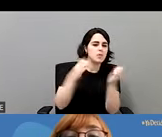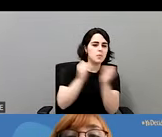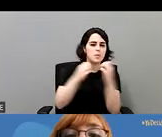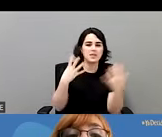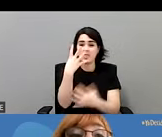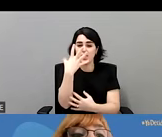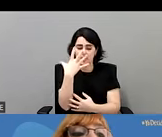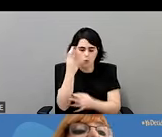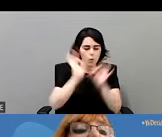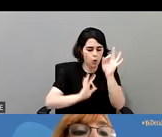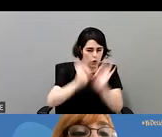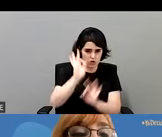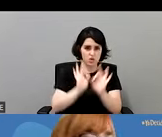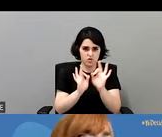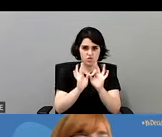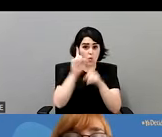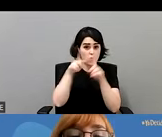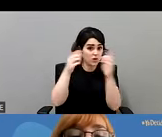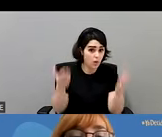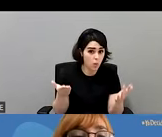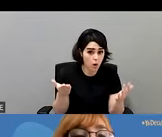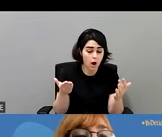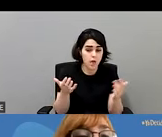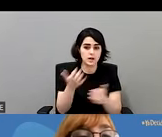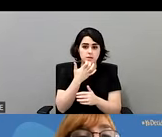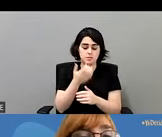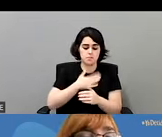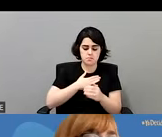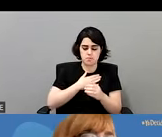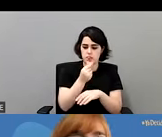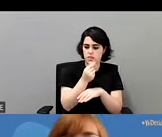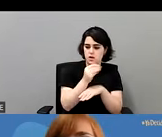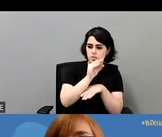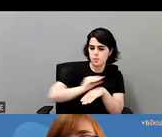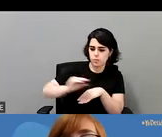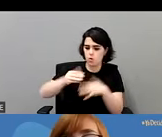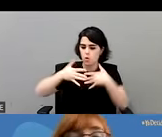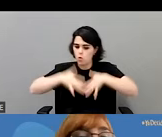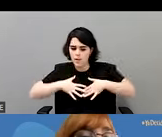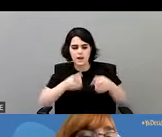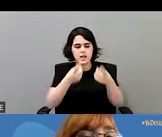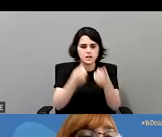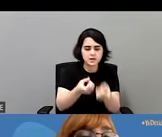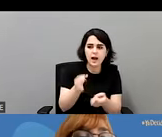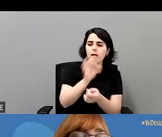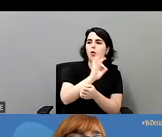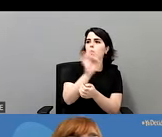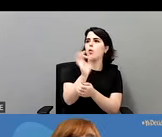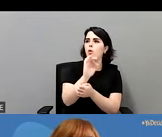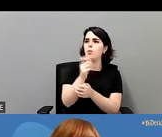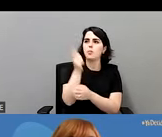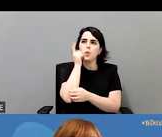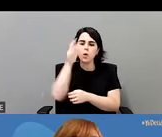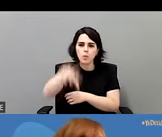un 25%, ¿para qué? Pues dinero de bolsillo para poder comprarnos la ropa que necesitamos, para poder comprar un